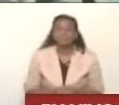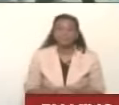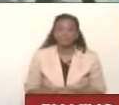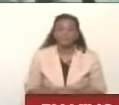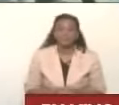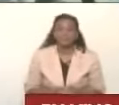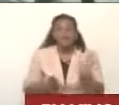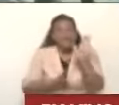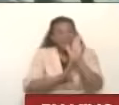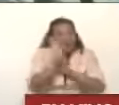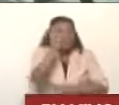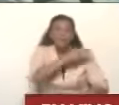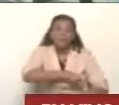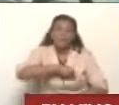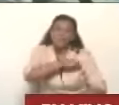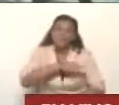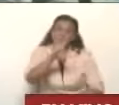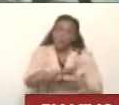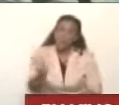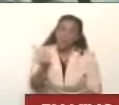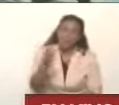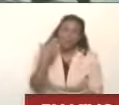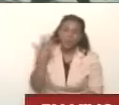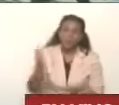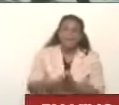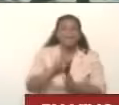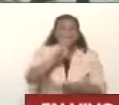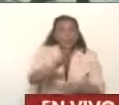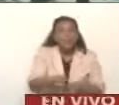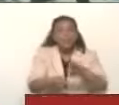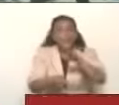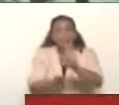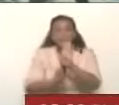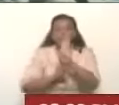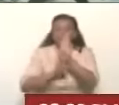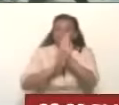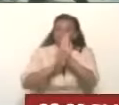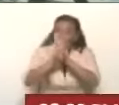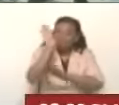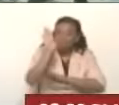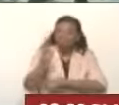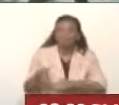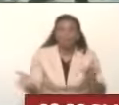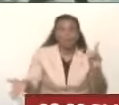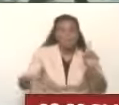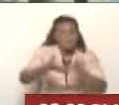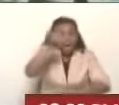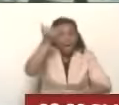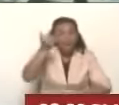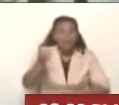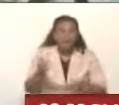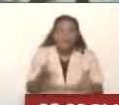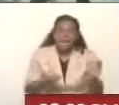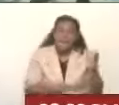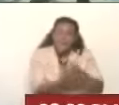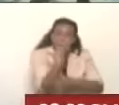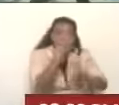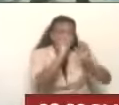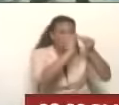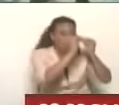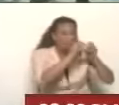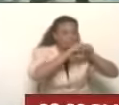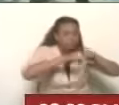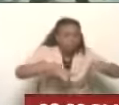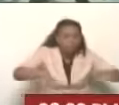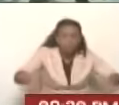Avanza la gran misión Venezuela Mujer. Paso a paso, progresivamente, vamos llegando, instalando,